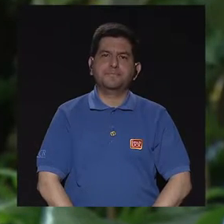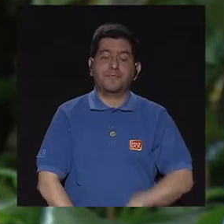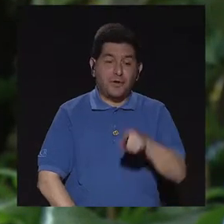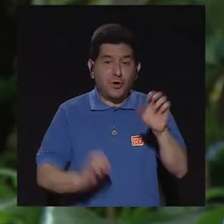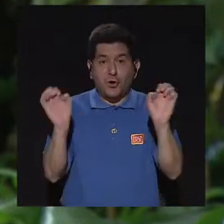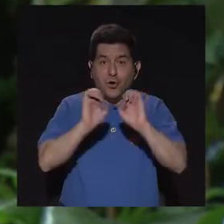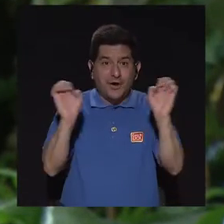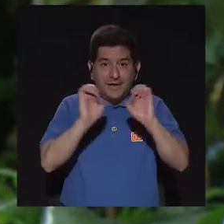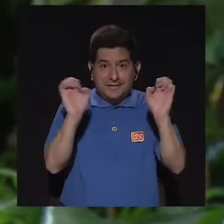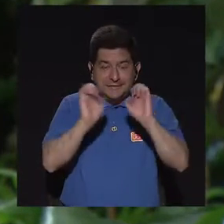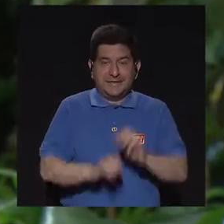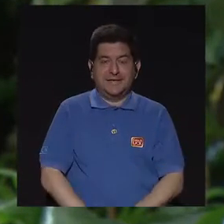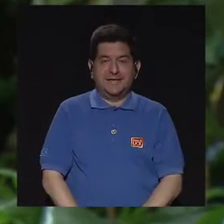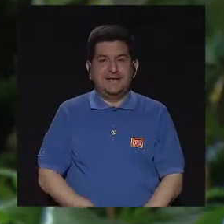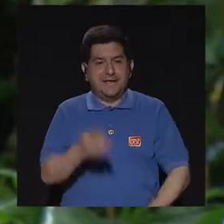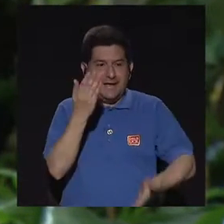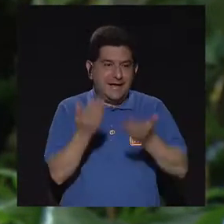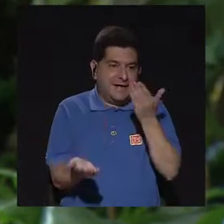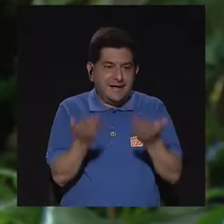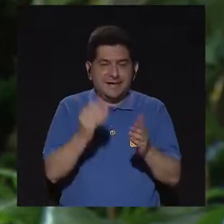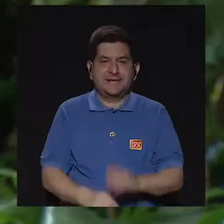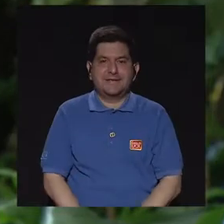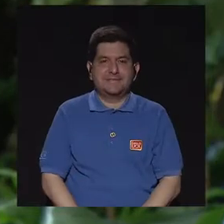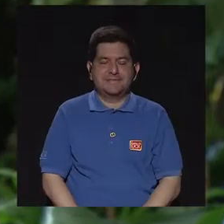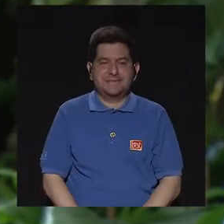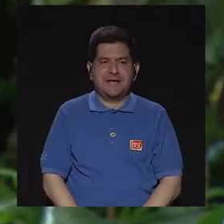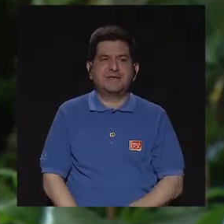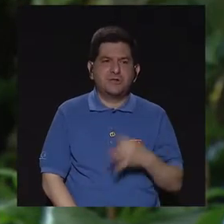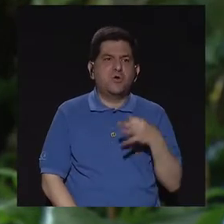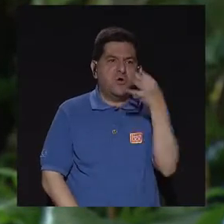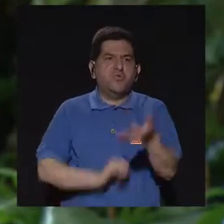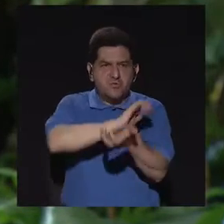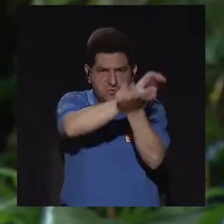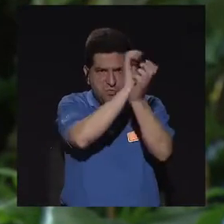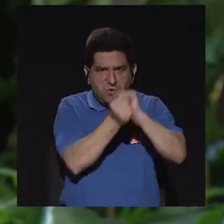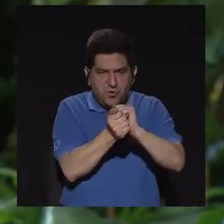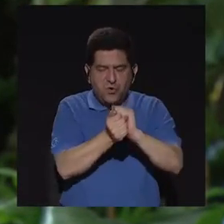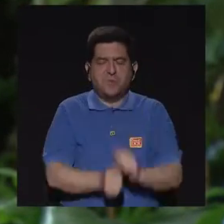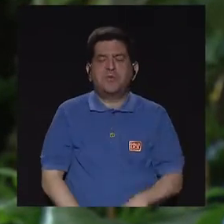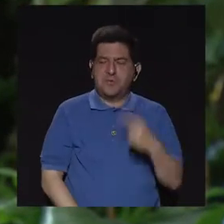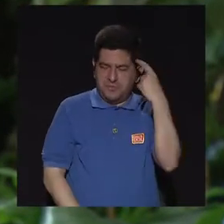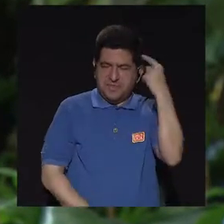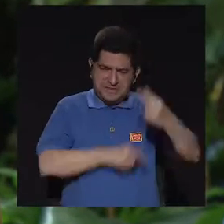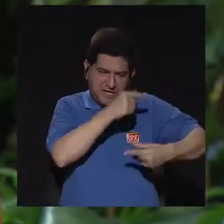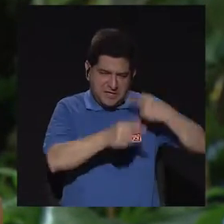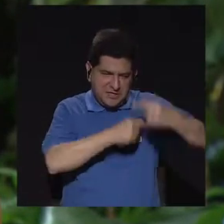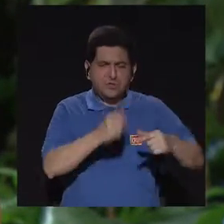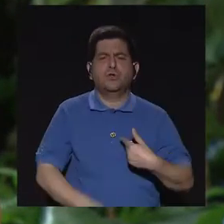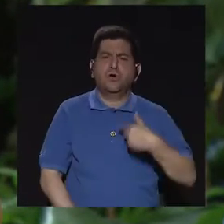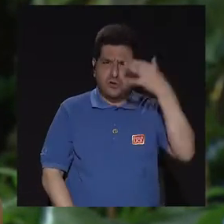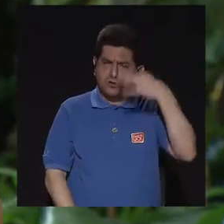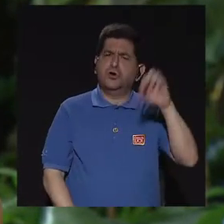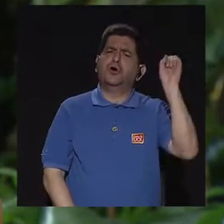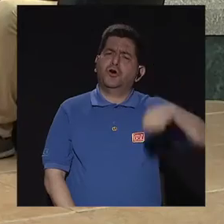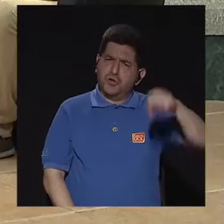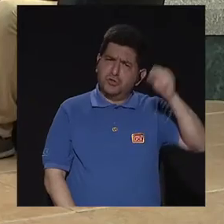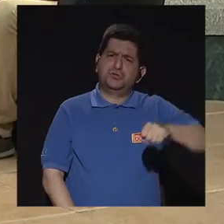Bueno, con esa energía entonces posiblemente vengan vientos de cambio en términos generacionales, ¿verdad? Sí, yo creo que